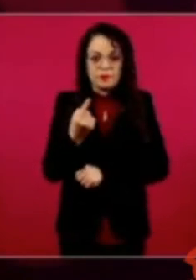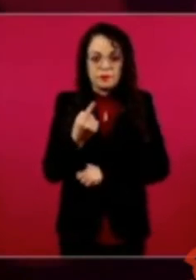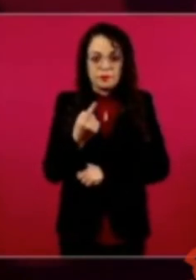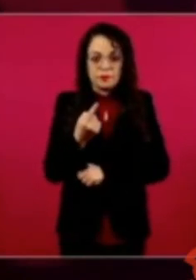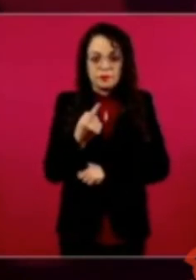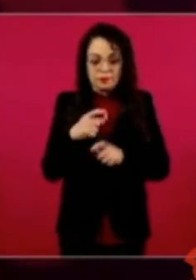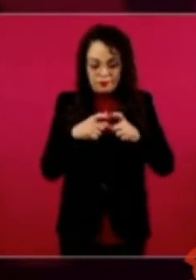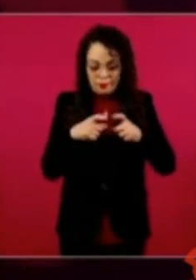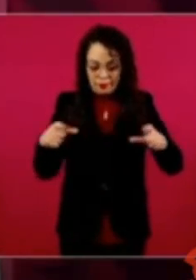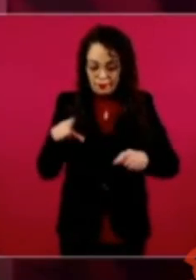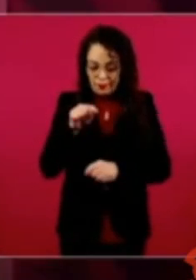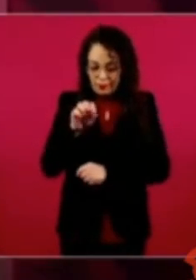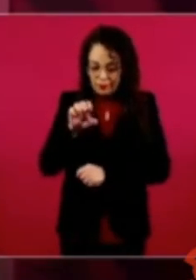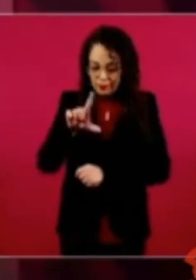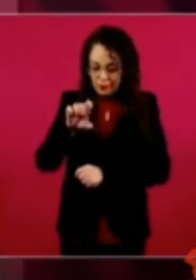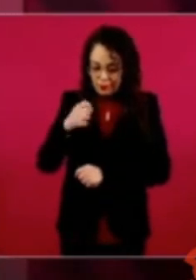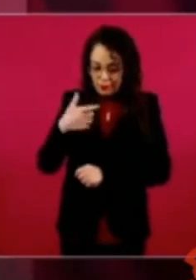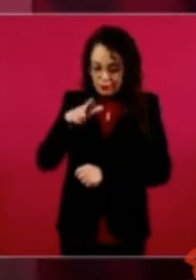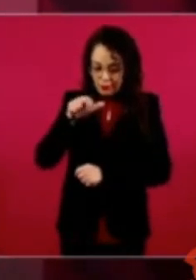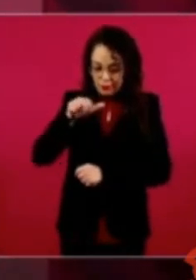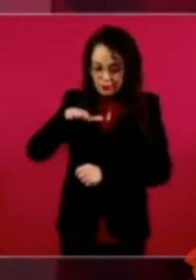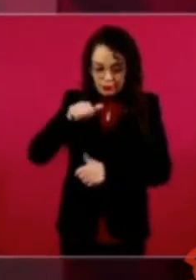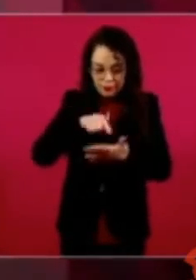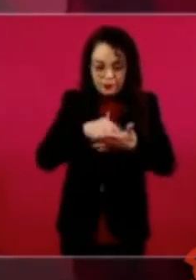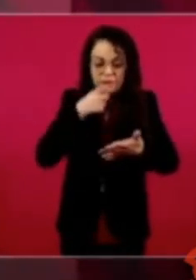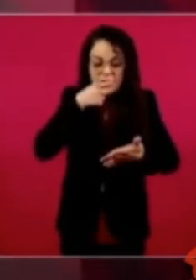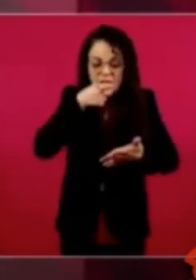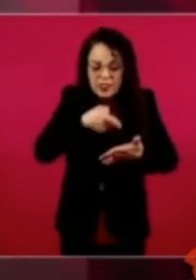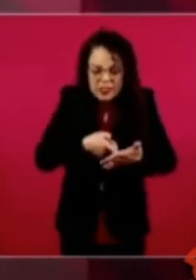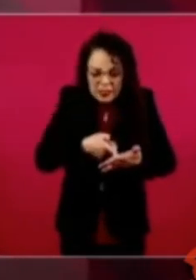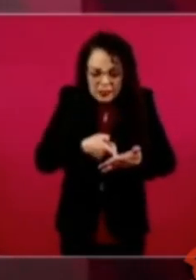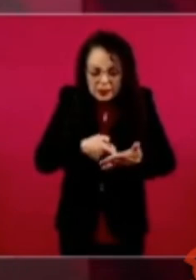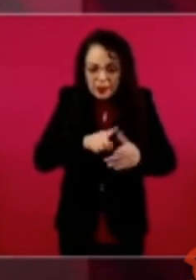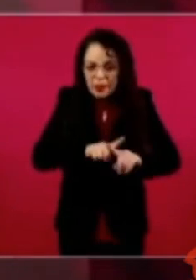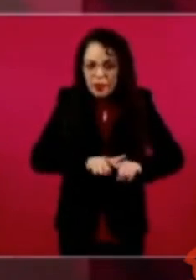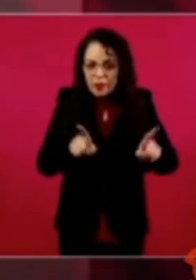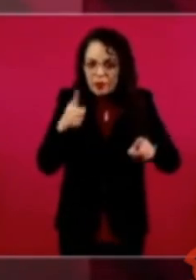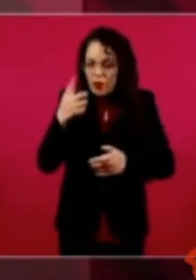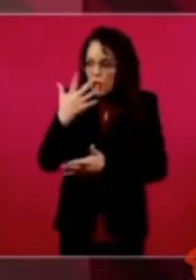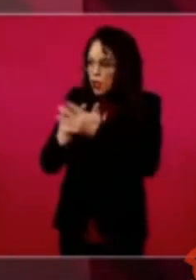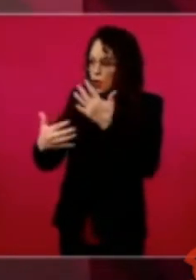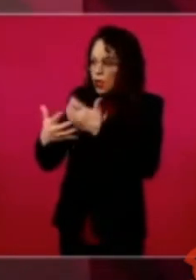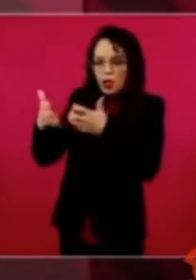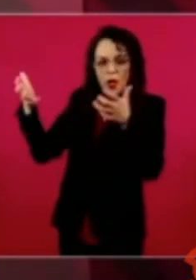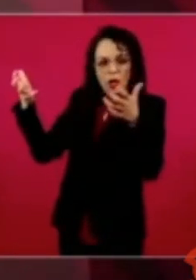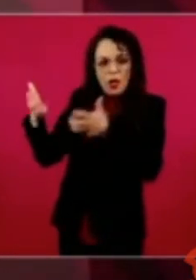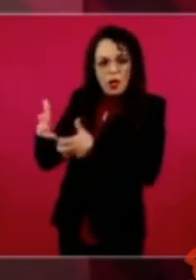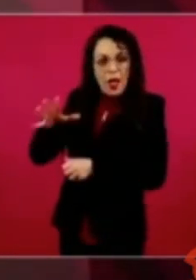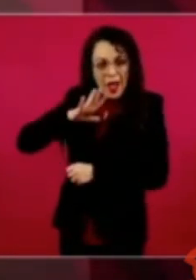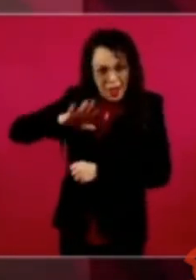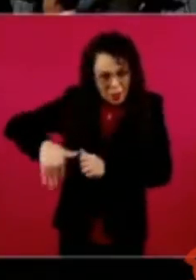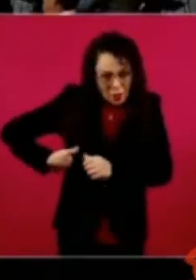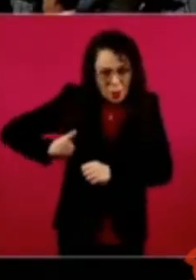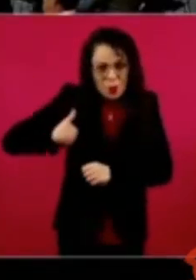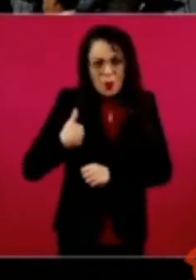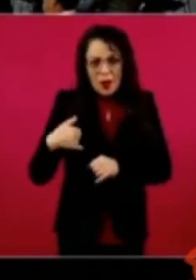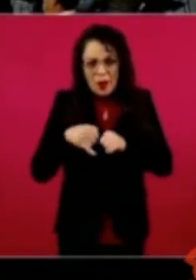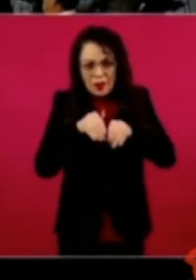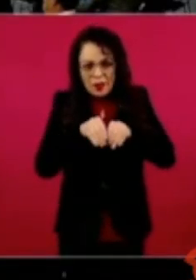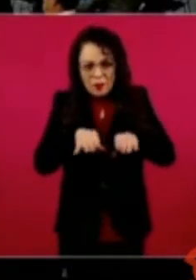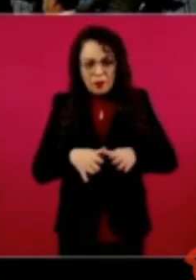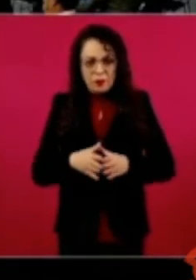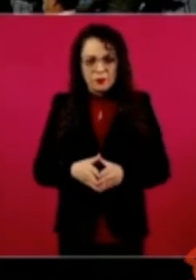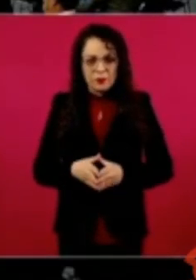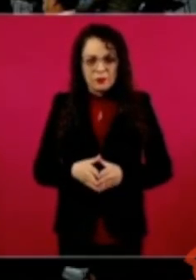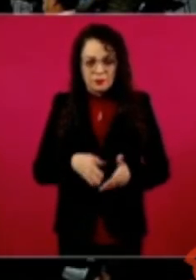y hacía otra. Entonces ahí está en esos archivos el telegrama de mátalos en